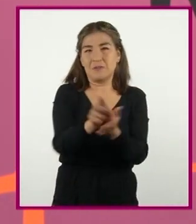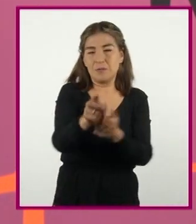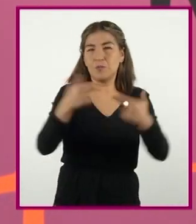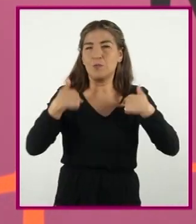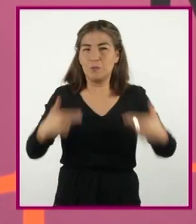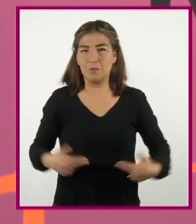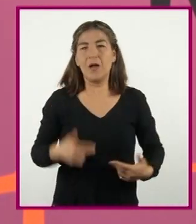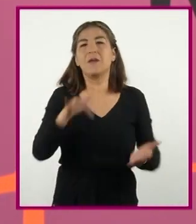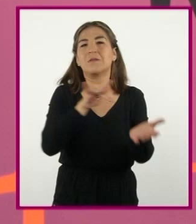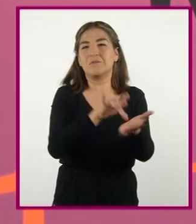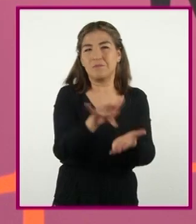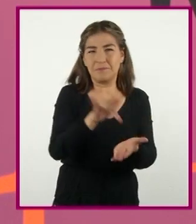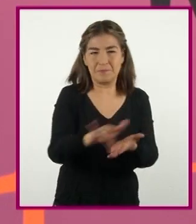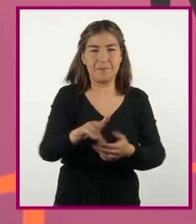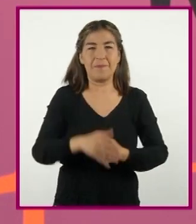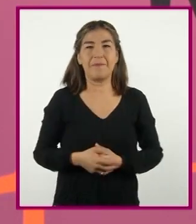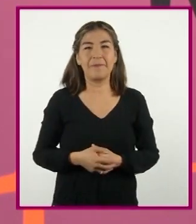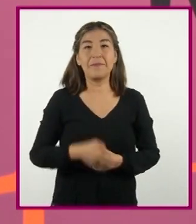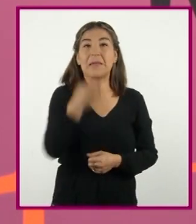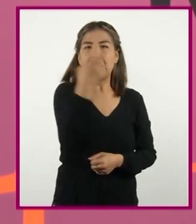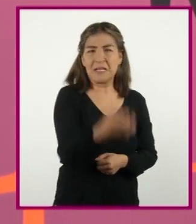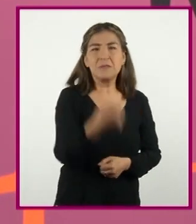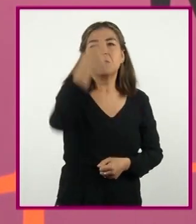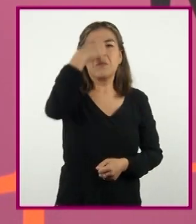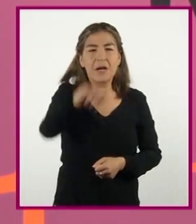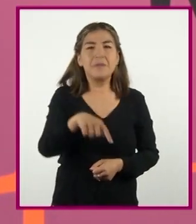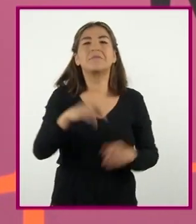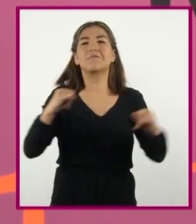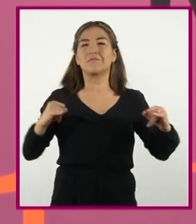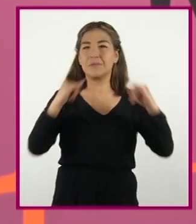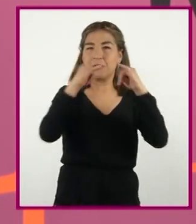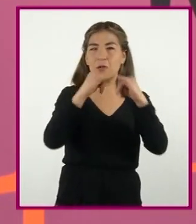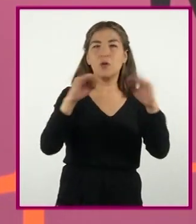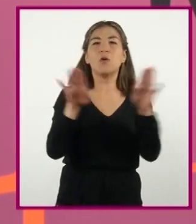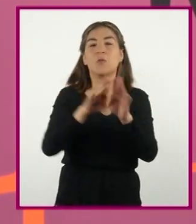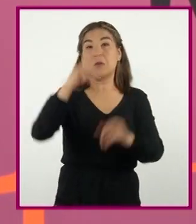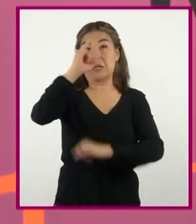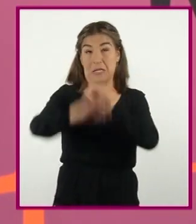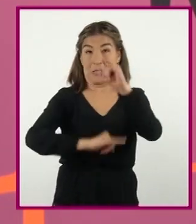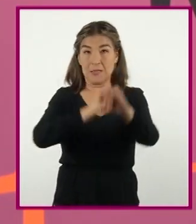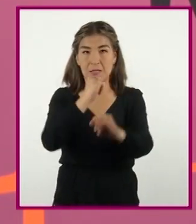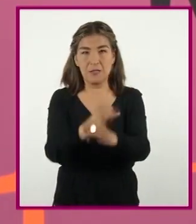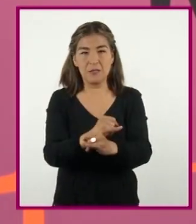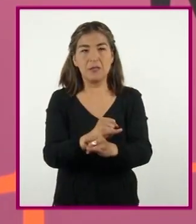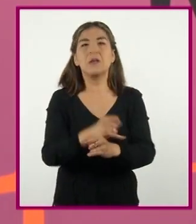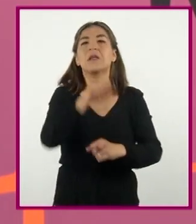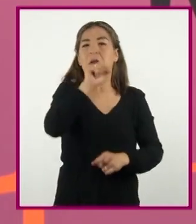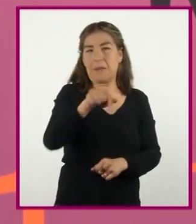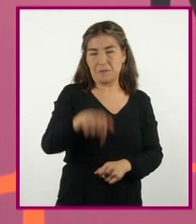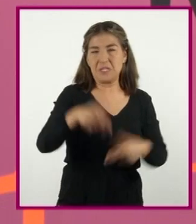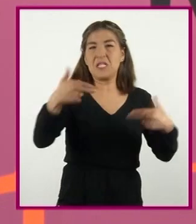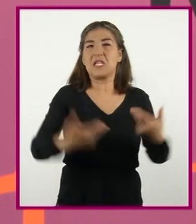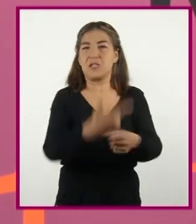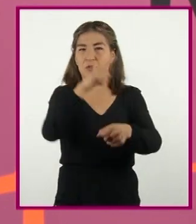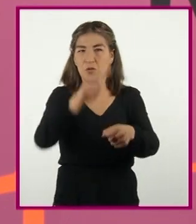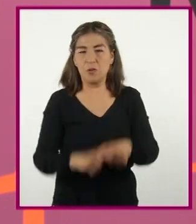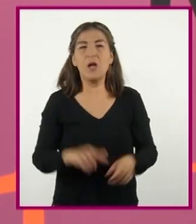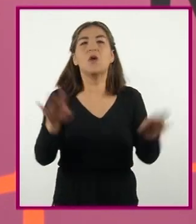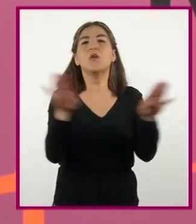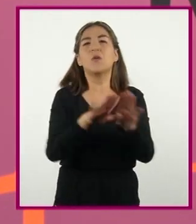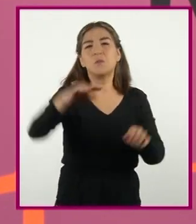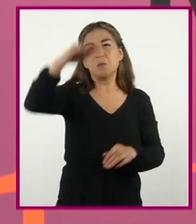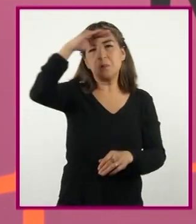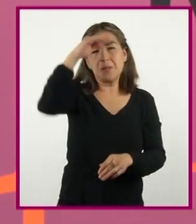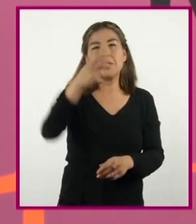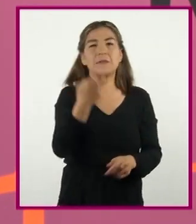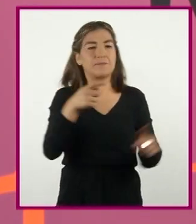humanos. Estos permiten a las instituciones internacionales y nacionales dar sentido a